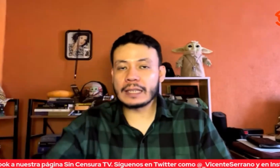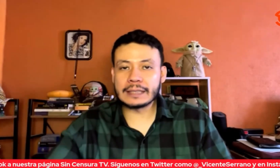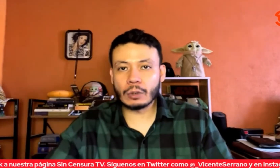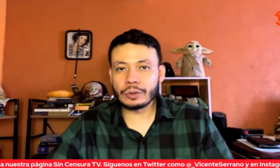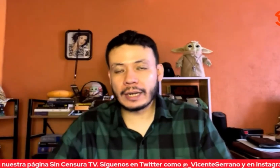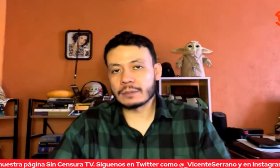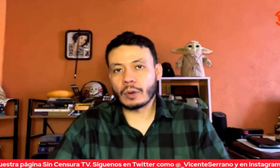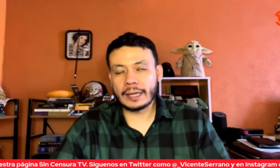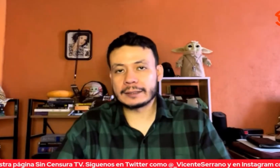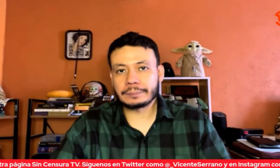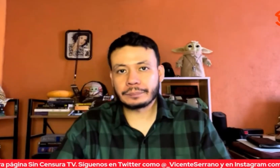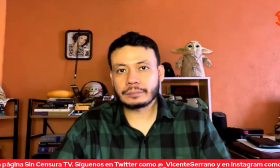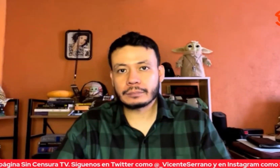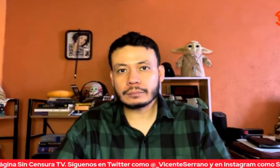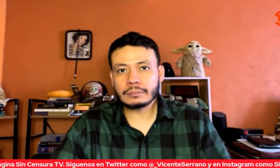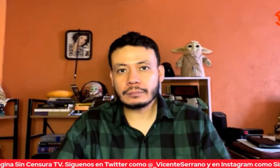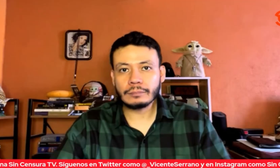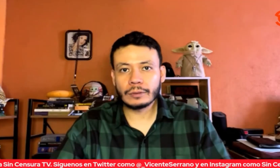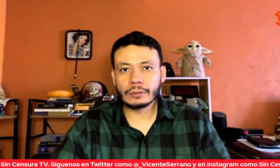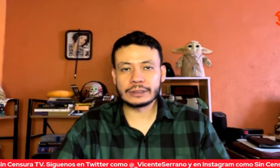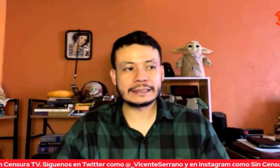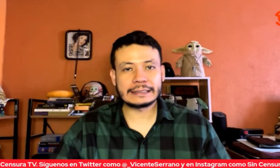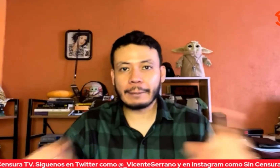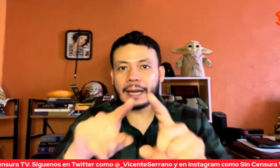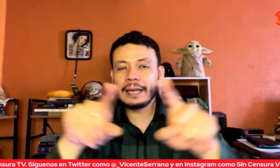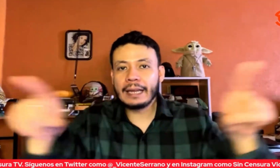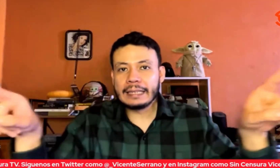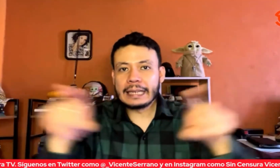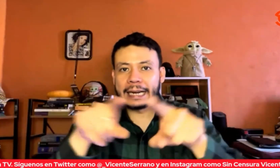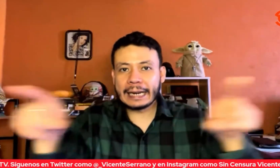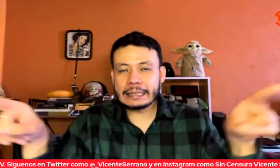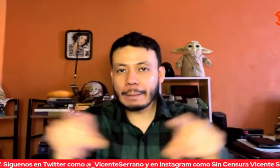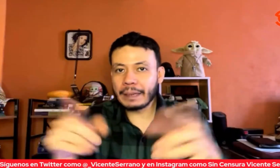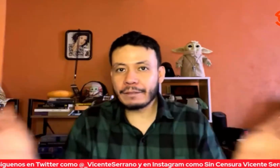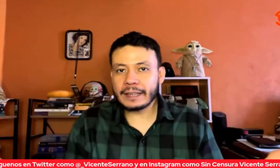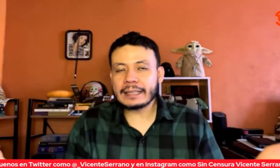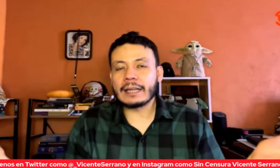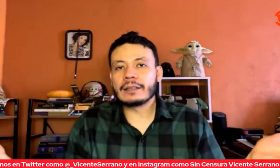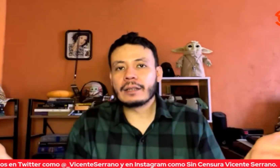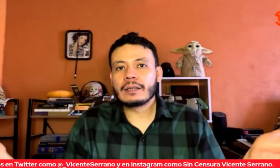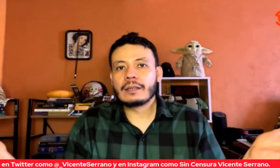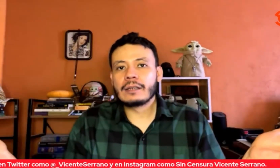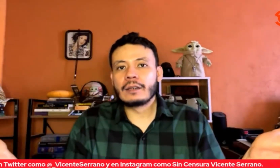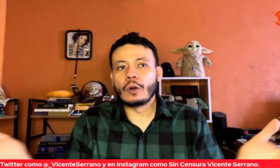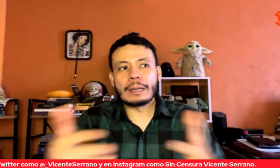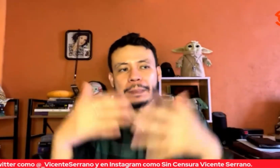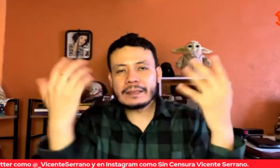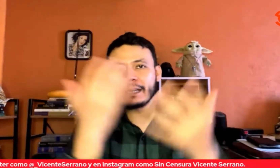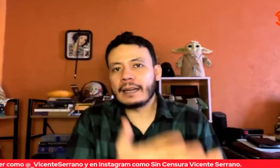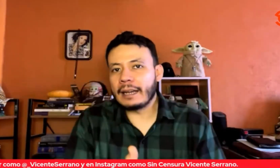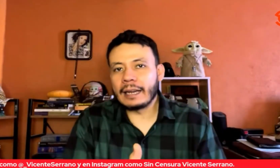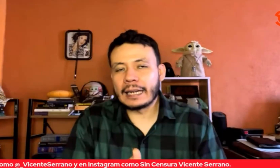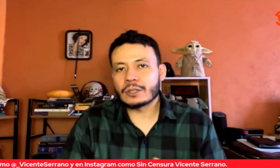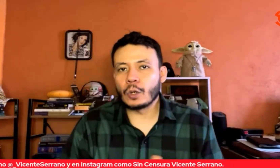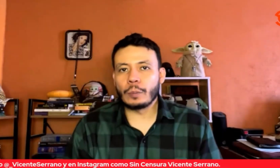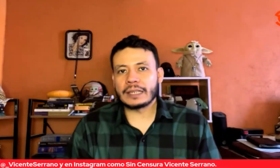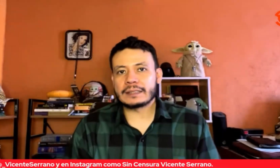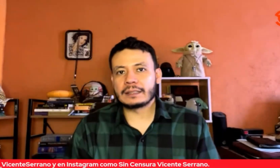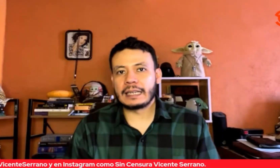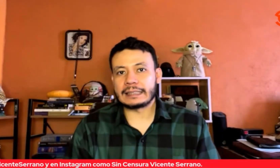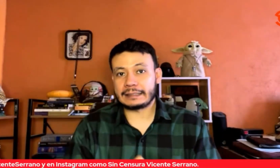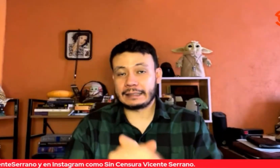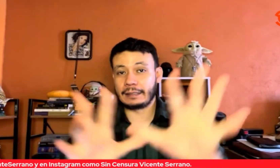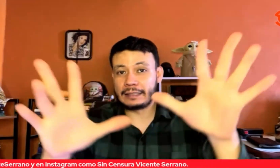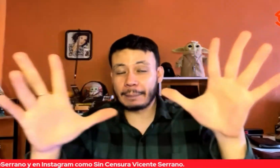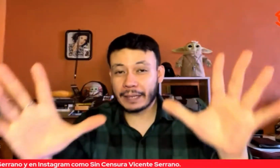ejerce una violencia en contra de las mujeres. Entonces estaba la narrativa perfecta. Lo repiten en las